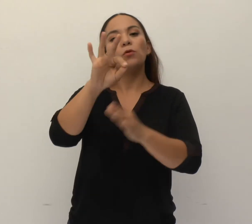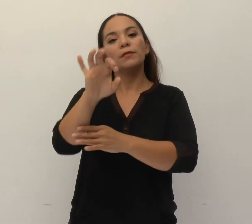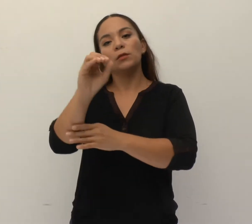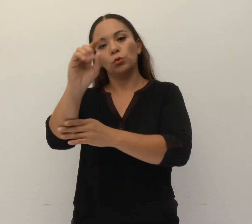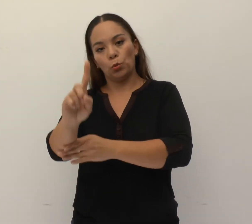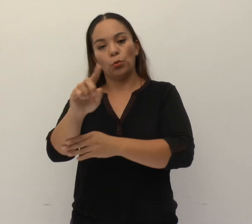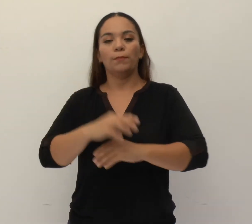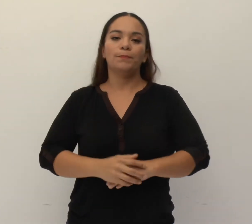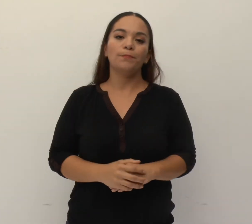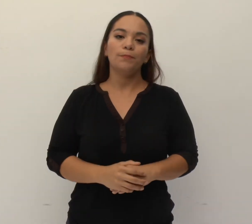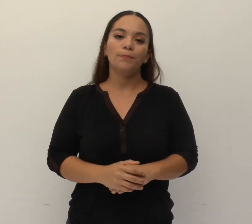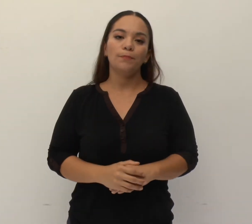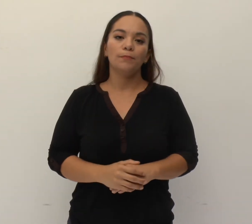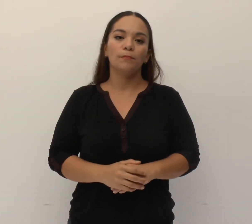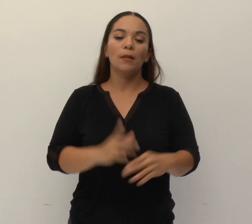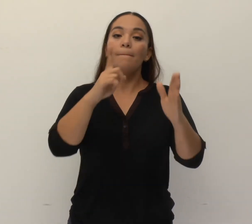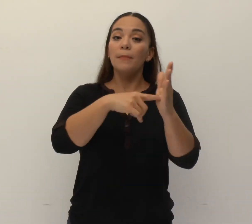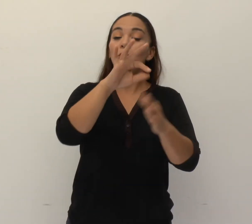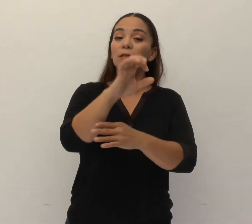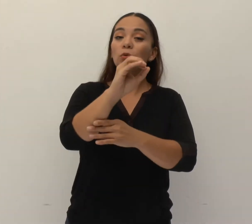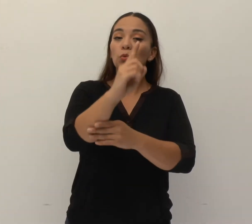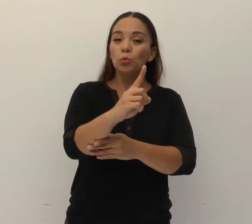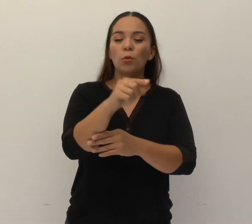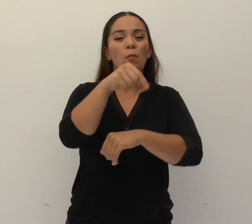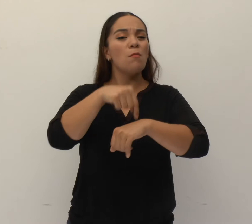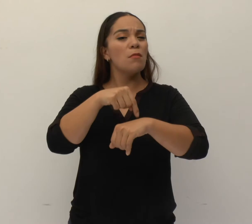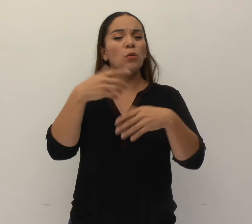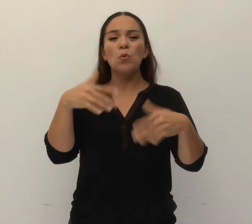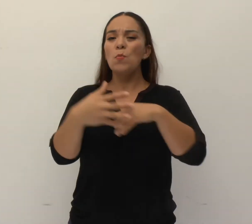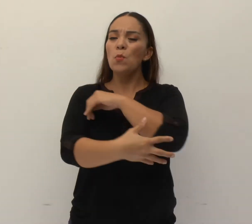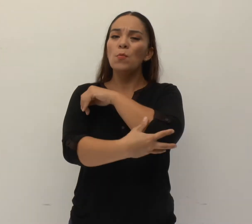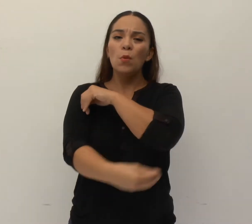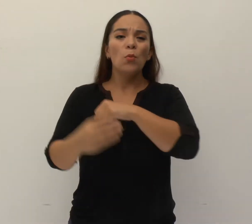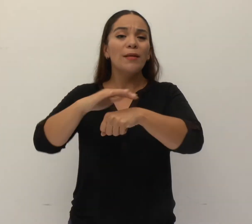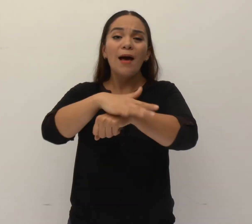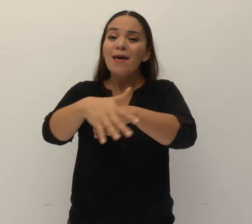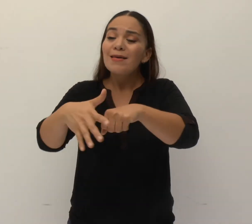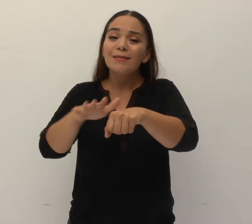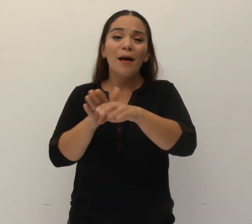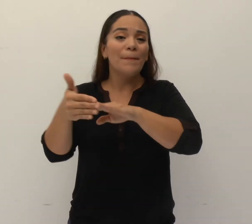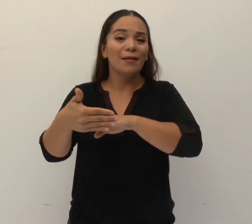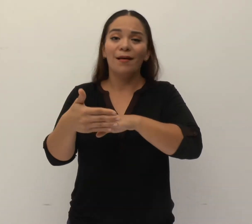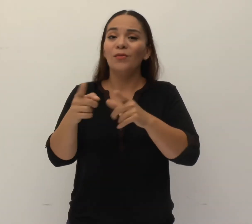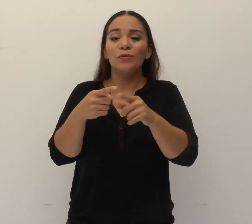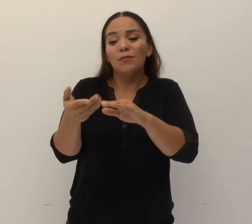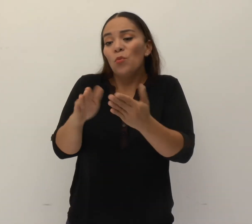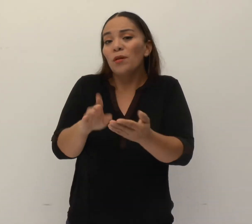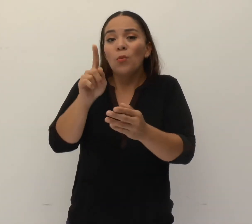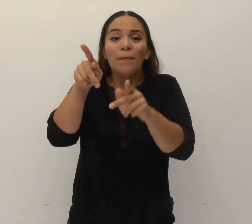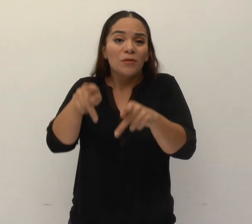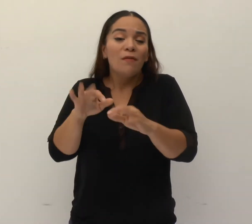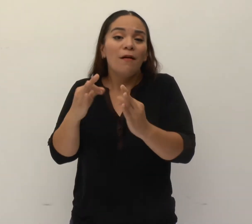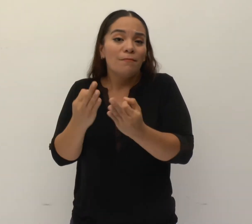año 1901. Porque en el 1901 había tanta pobreza en la isla que se moría